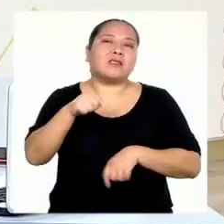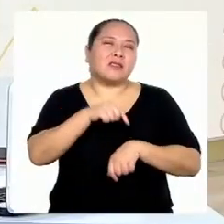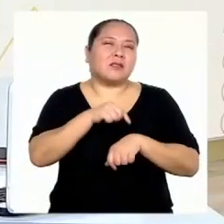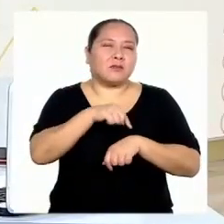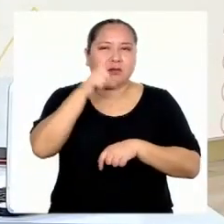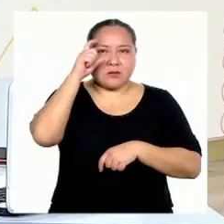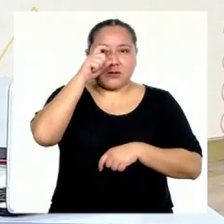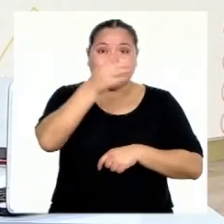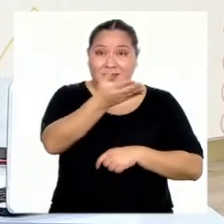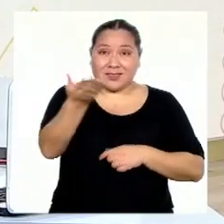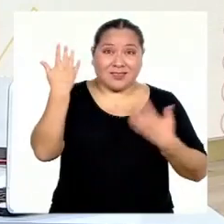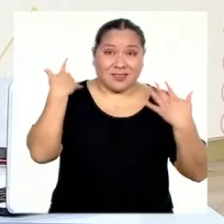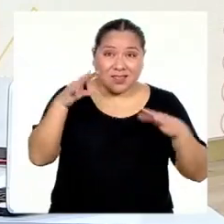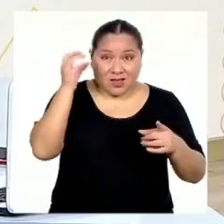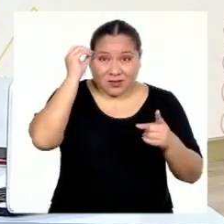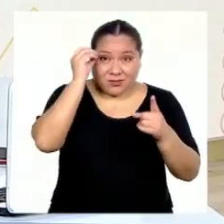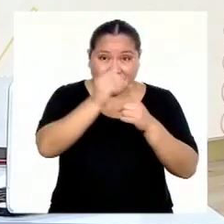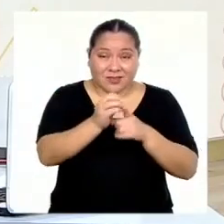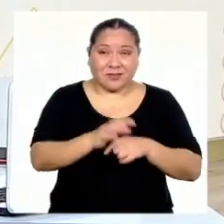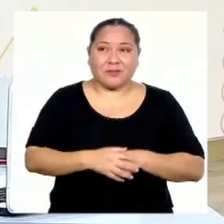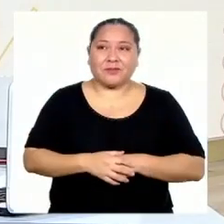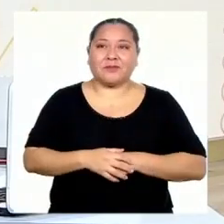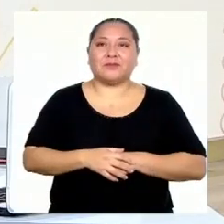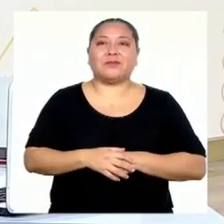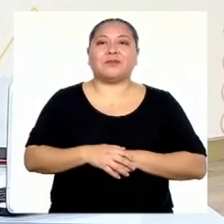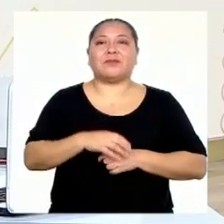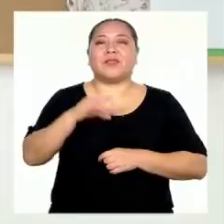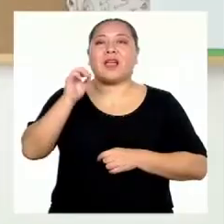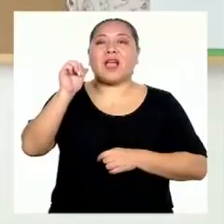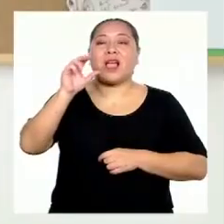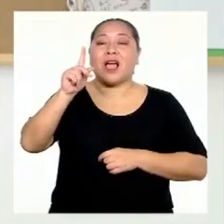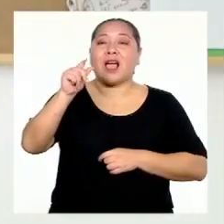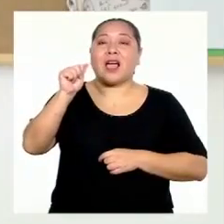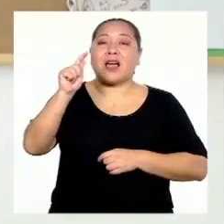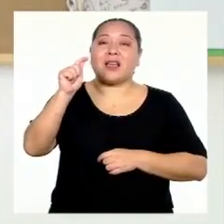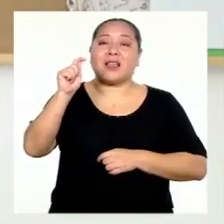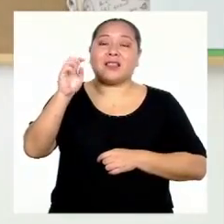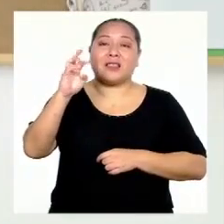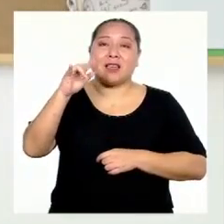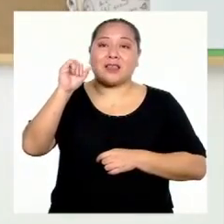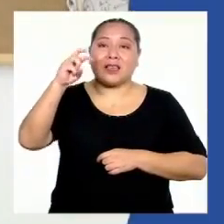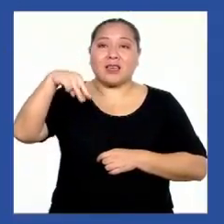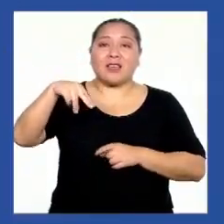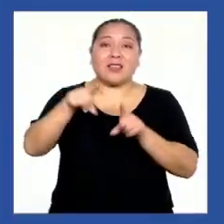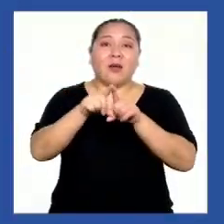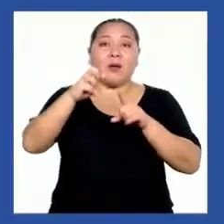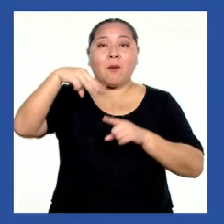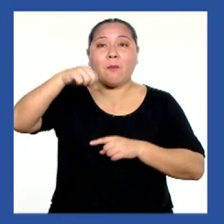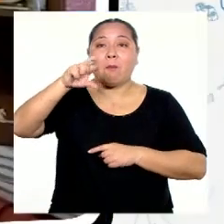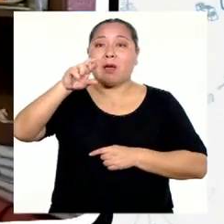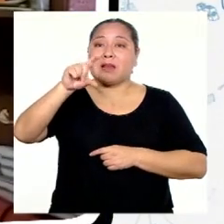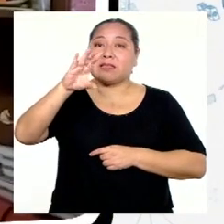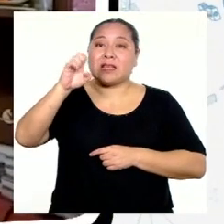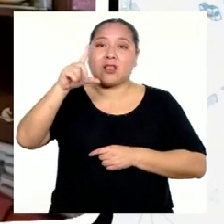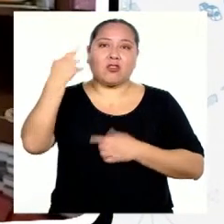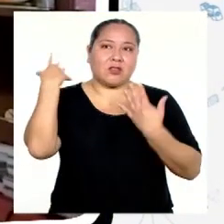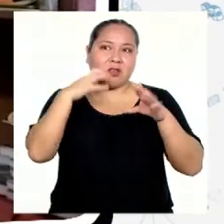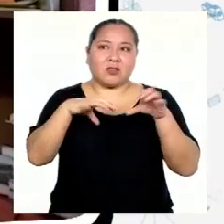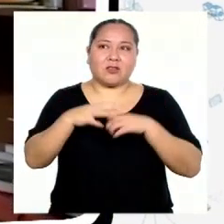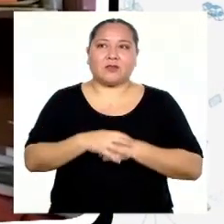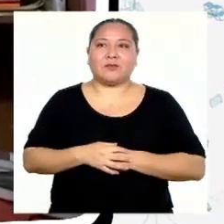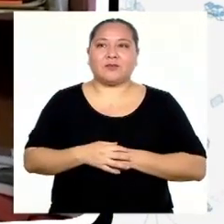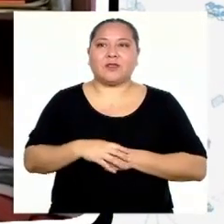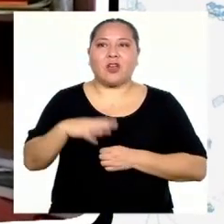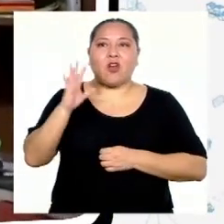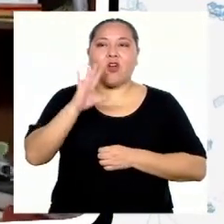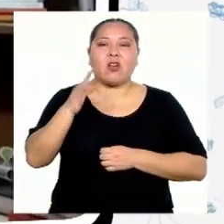ya cumplieron con su reto? Katherine y Marcelo ya lo hicieron. Veamos sus recomendaciones. Hola Yanira,